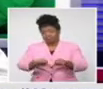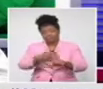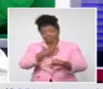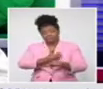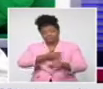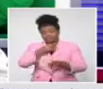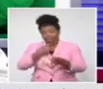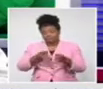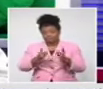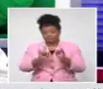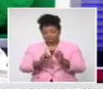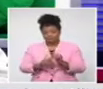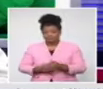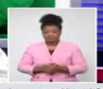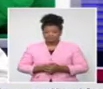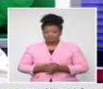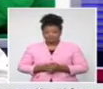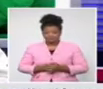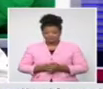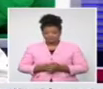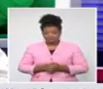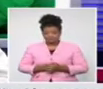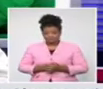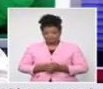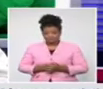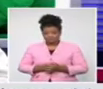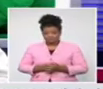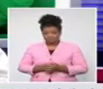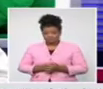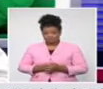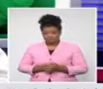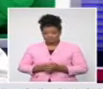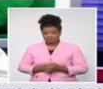este paciente, lo cual también sentimos